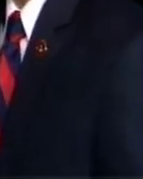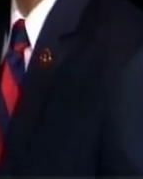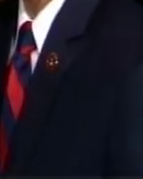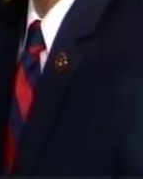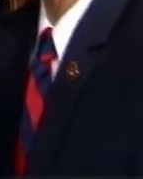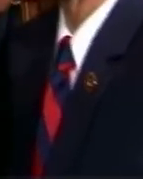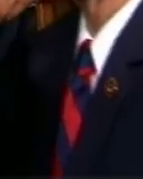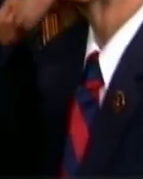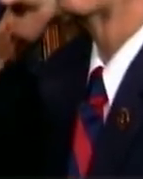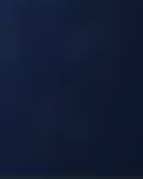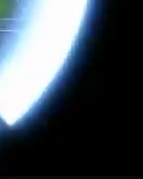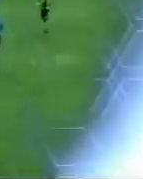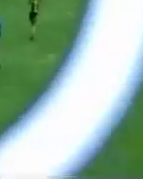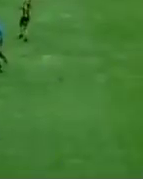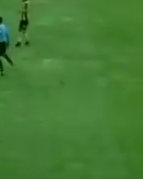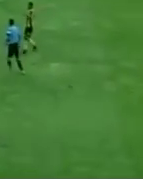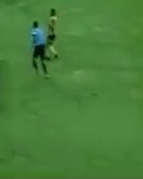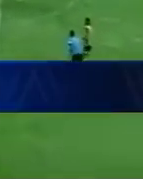ante el Congreso.